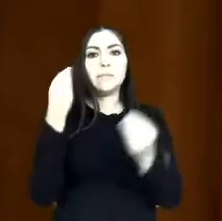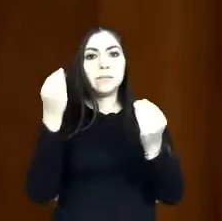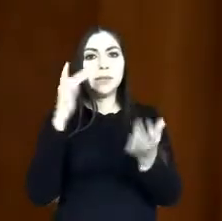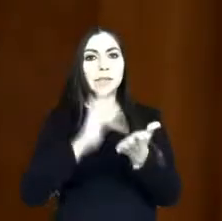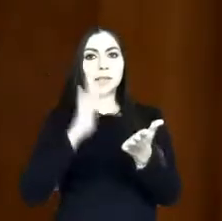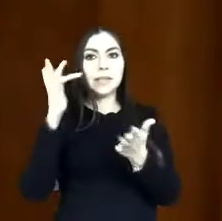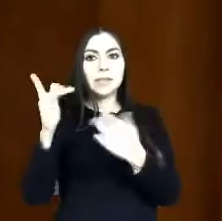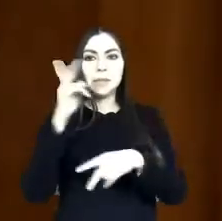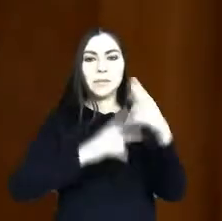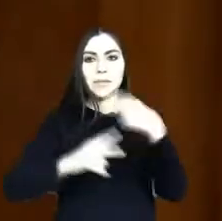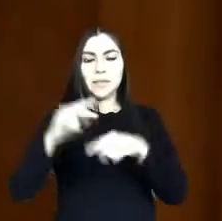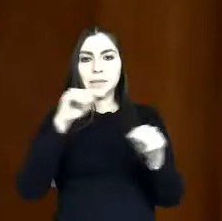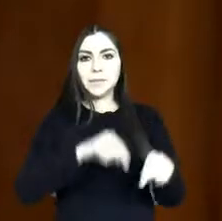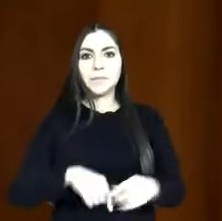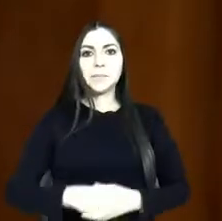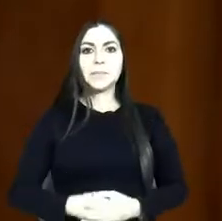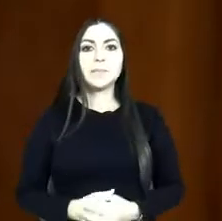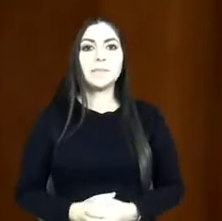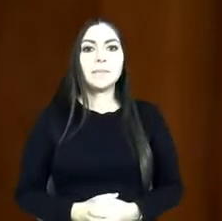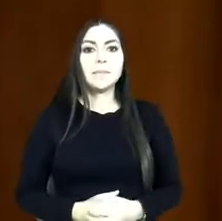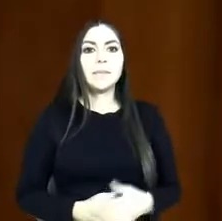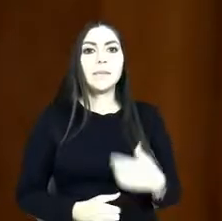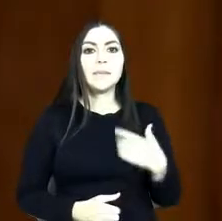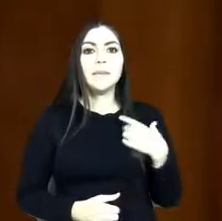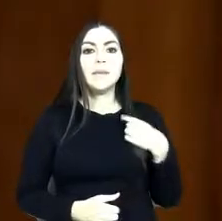por su presencia.